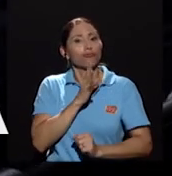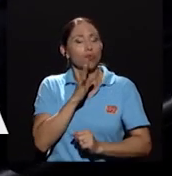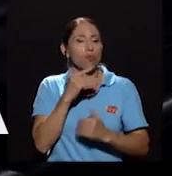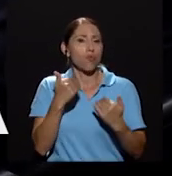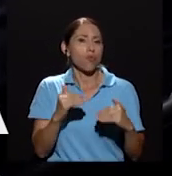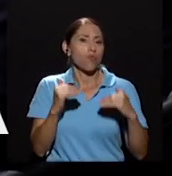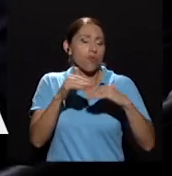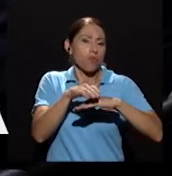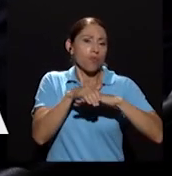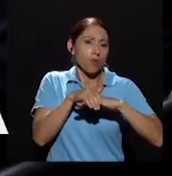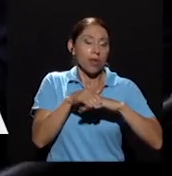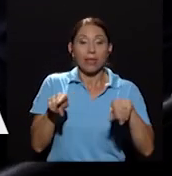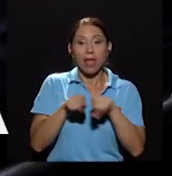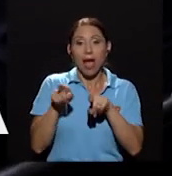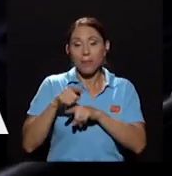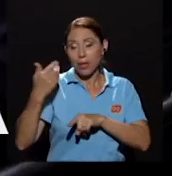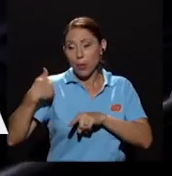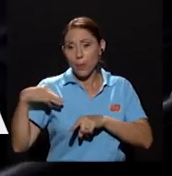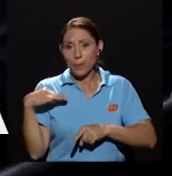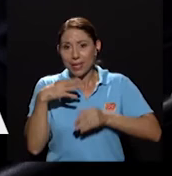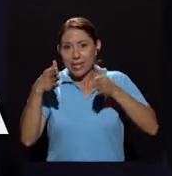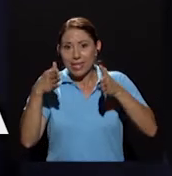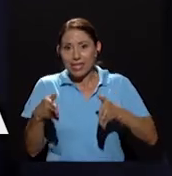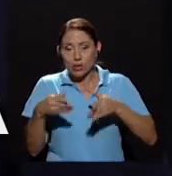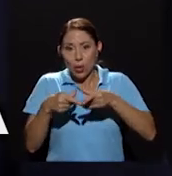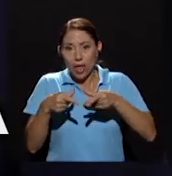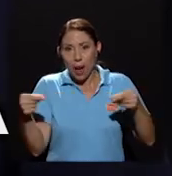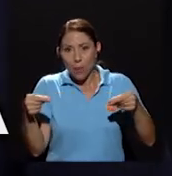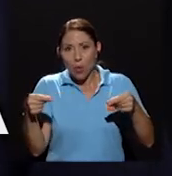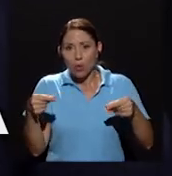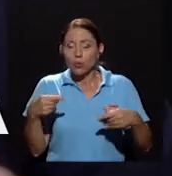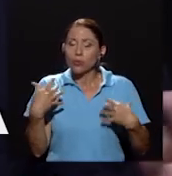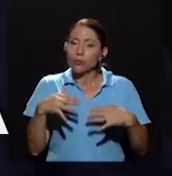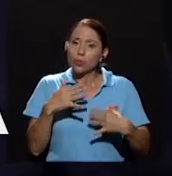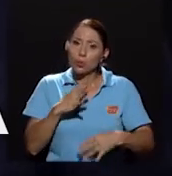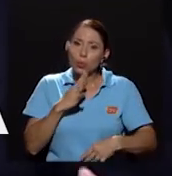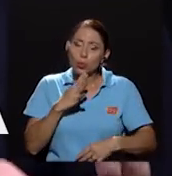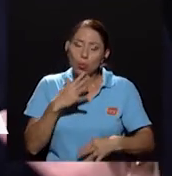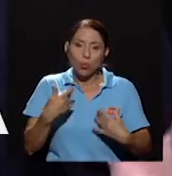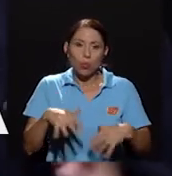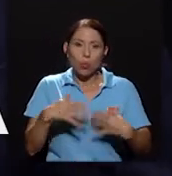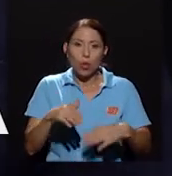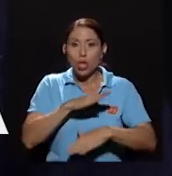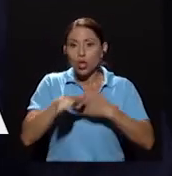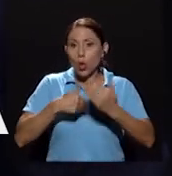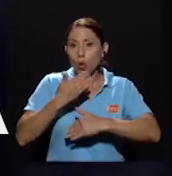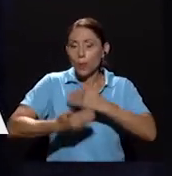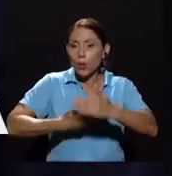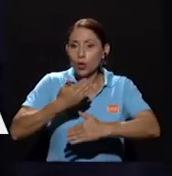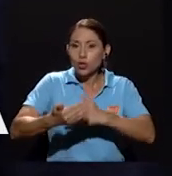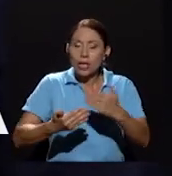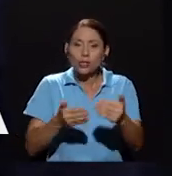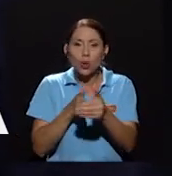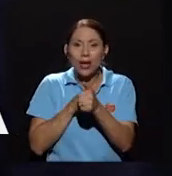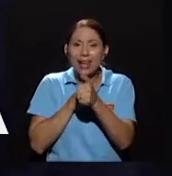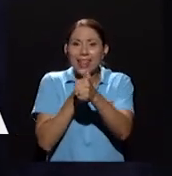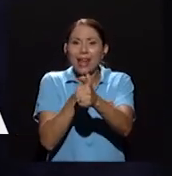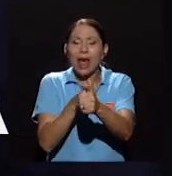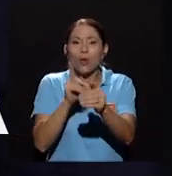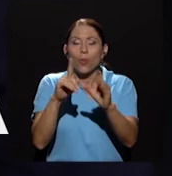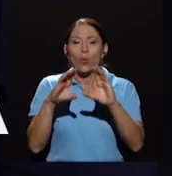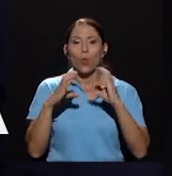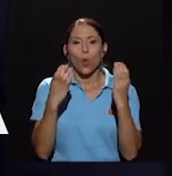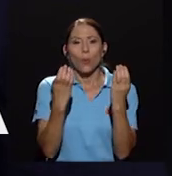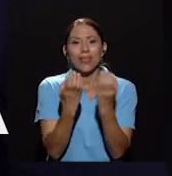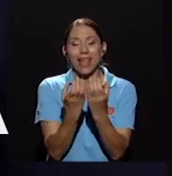japón hizo para mí una intervención histórica y todo el proceso liderado por un comité de donde se encontraba